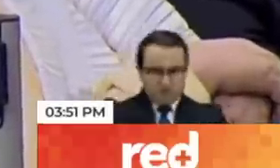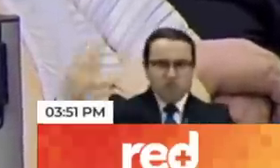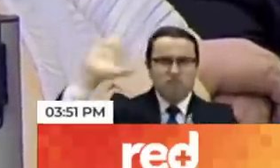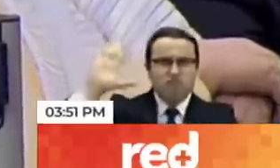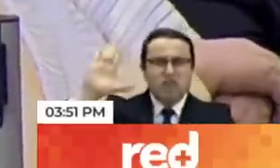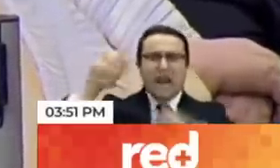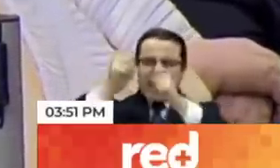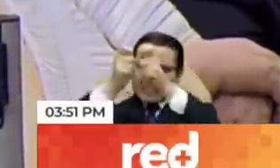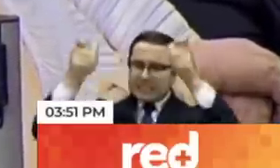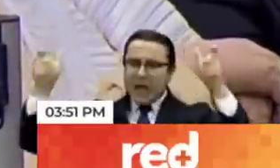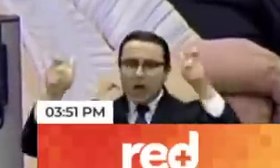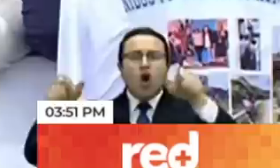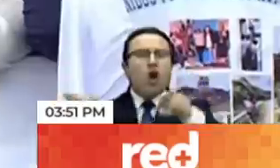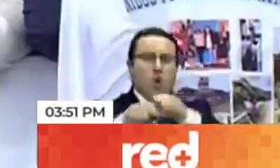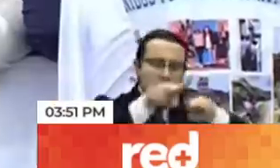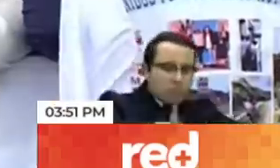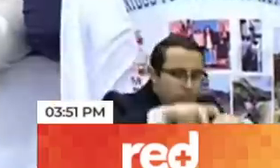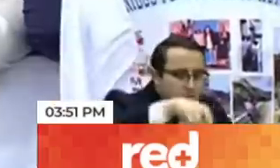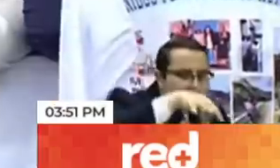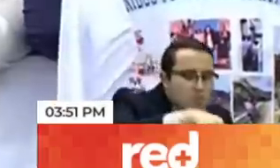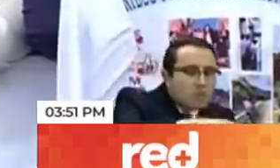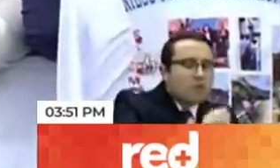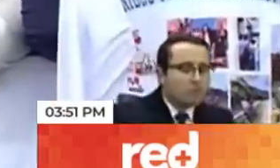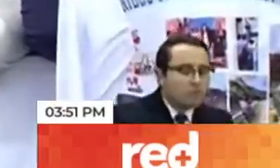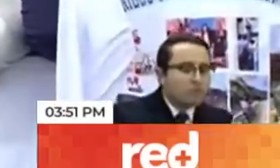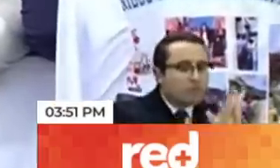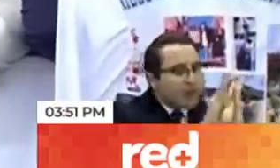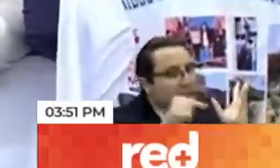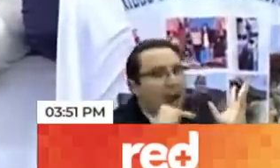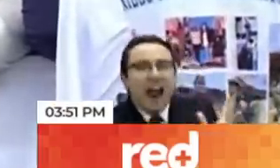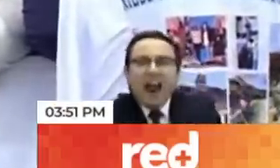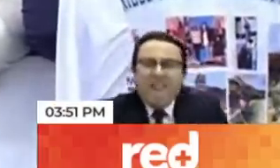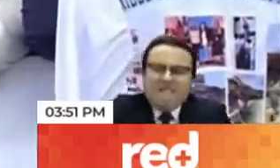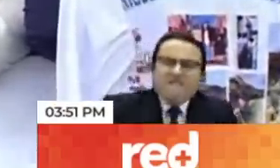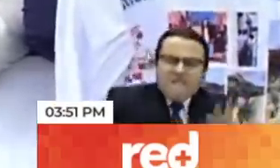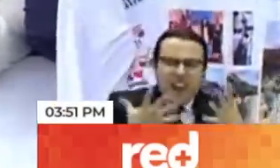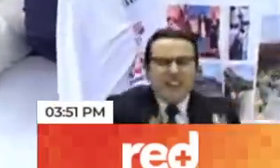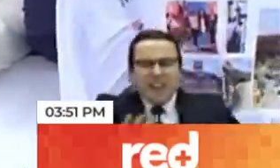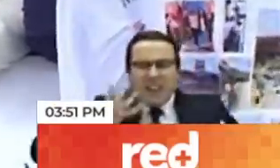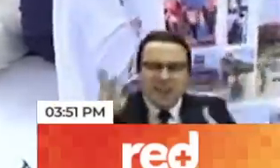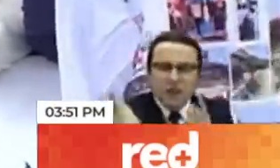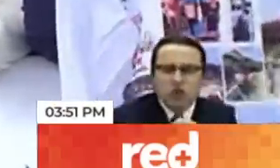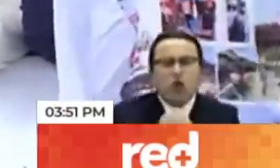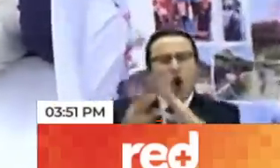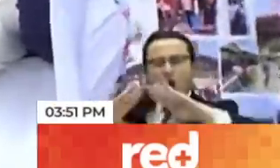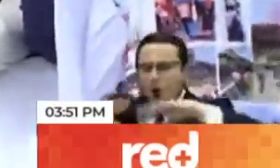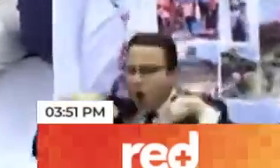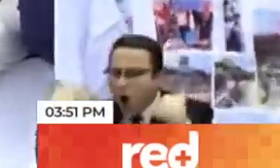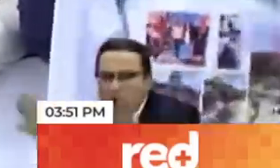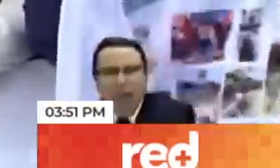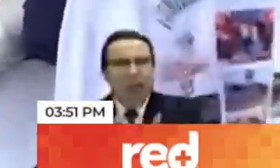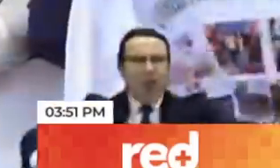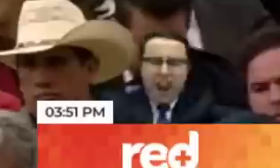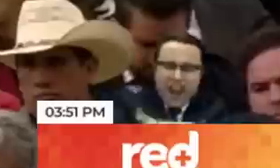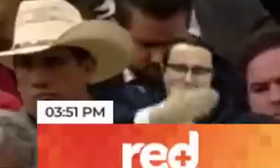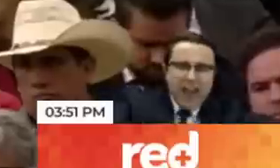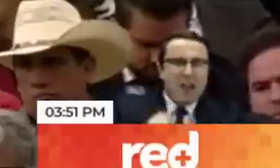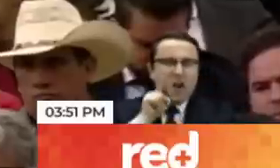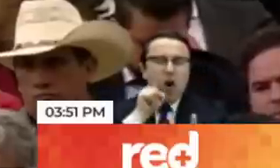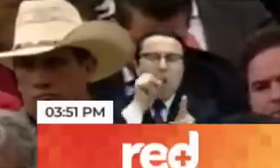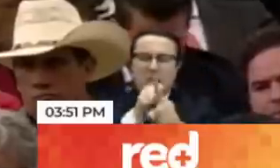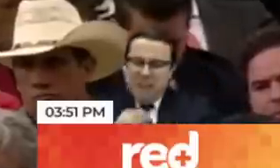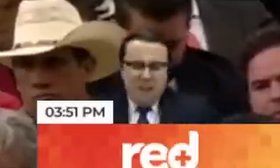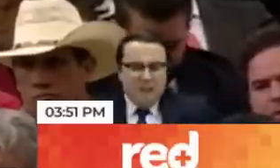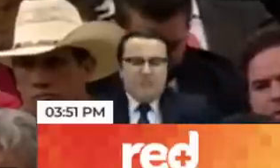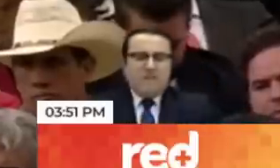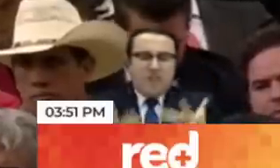vida, de la cultura de la inclusión, en las aulas, en las calles, que esparzan la semilla sagrada de la vida, los